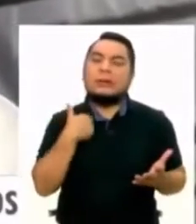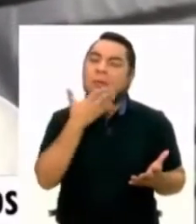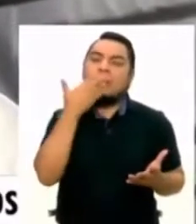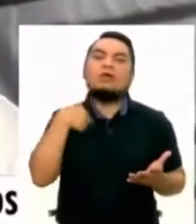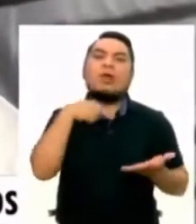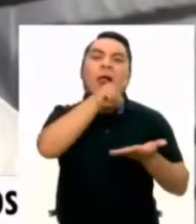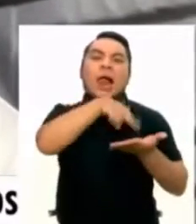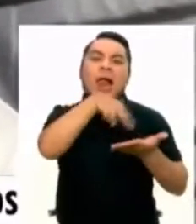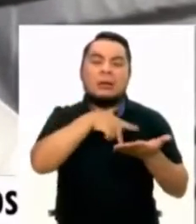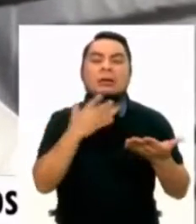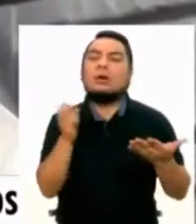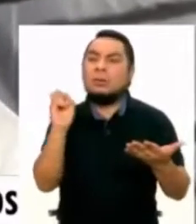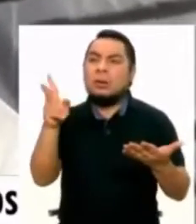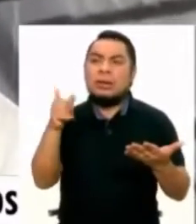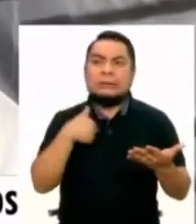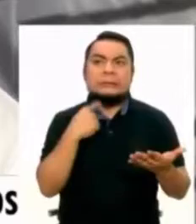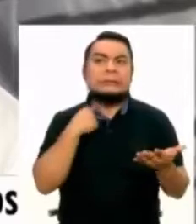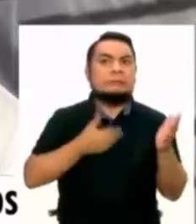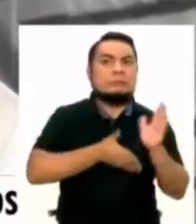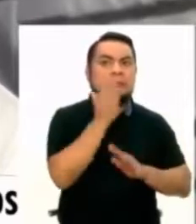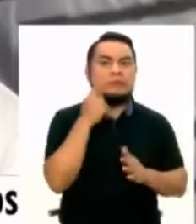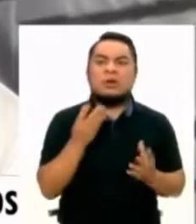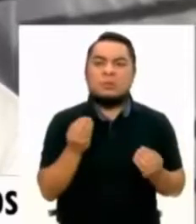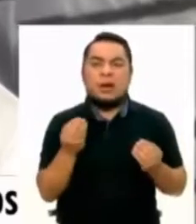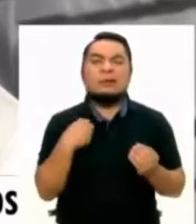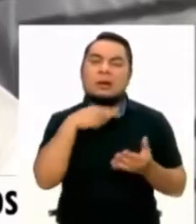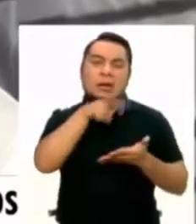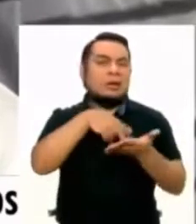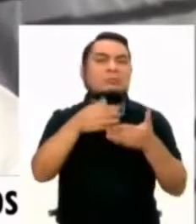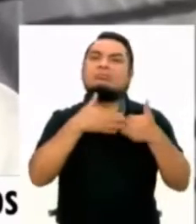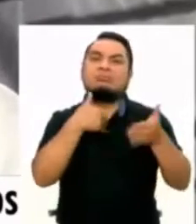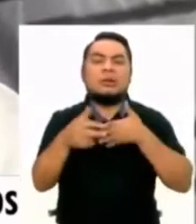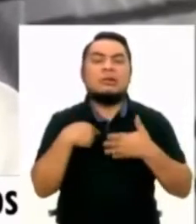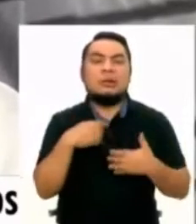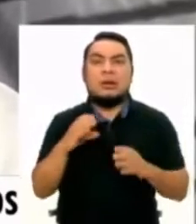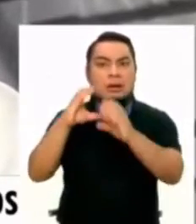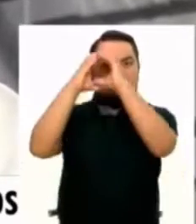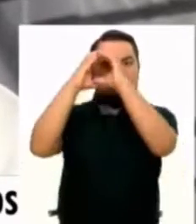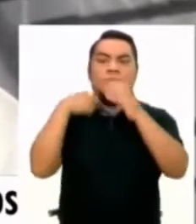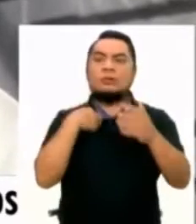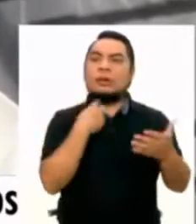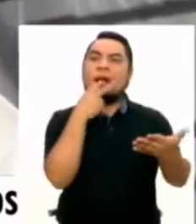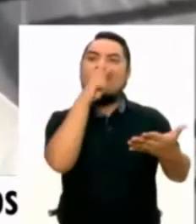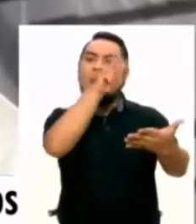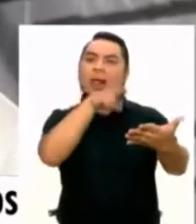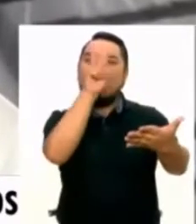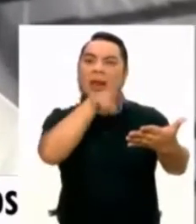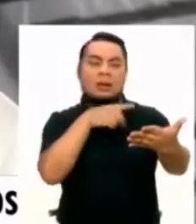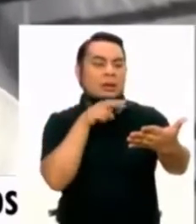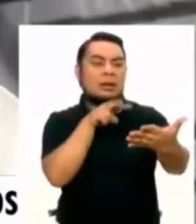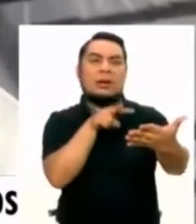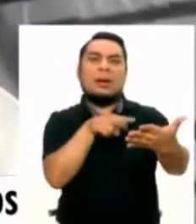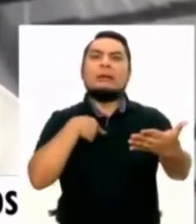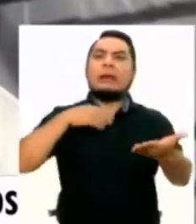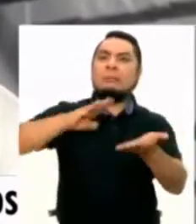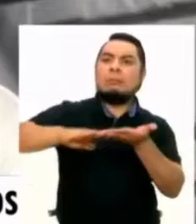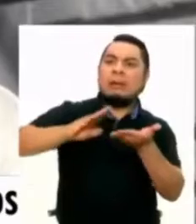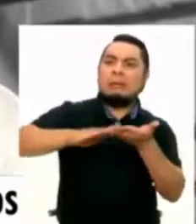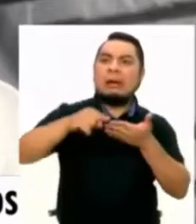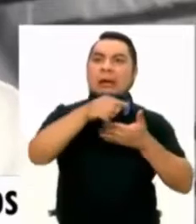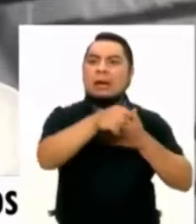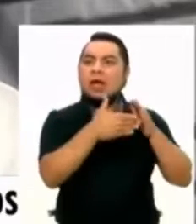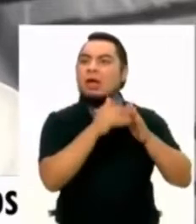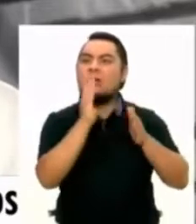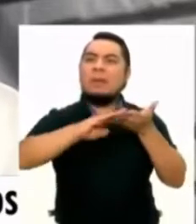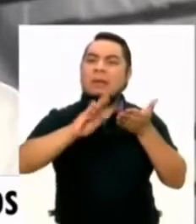lugar. Evidentemente, yo por lo menos lo leía con mucha impotencia, porque sabía que lo que se estaba diciendo no era de acuerdo a la